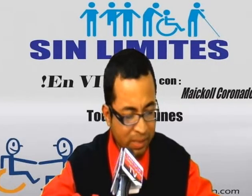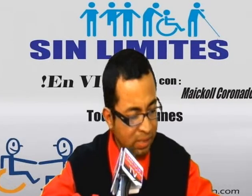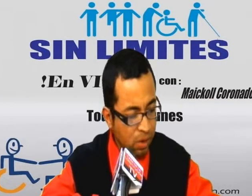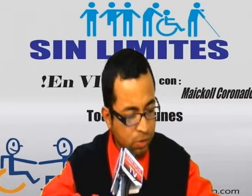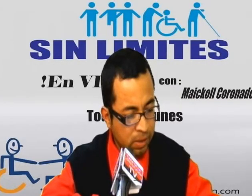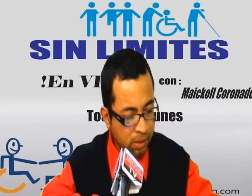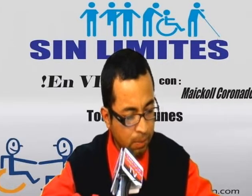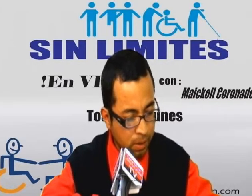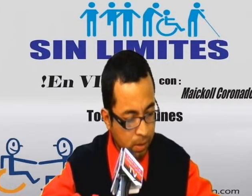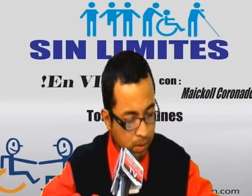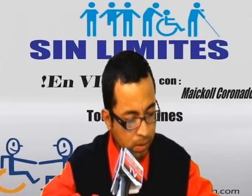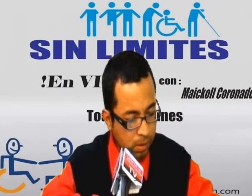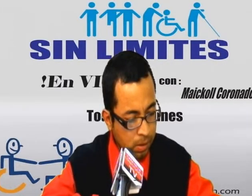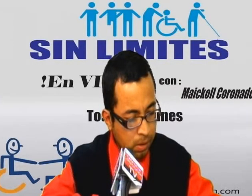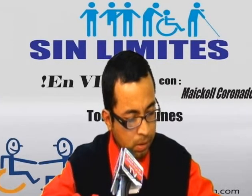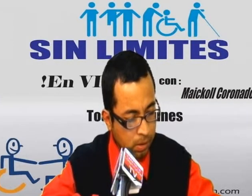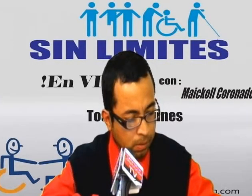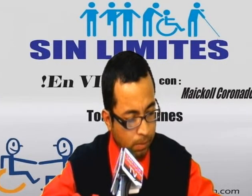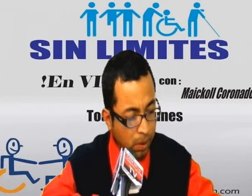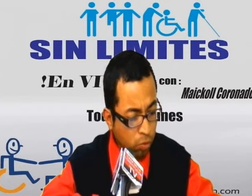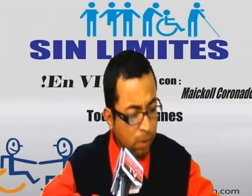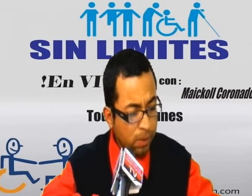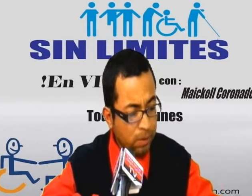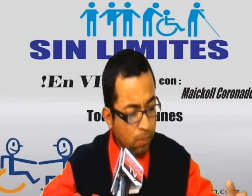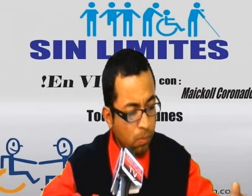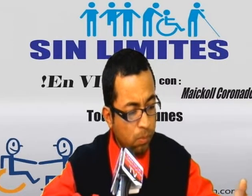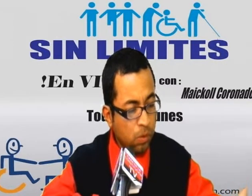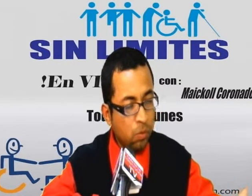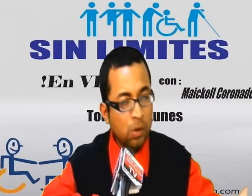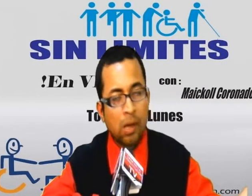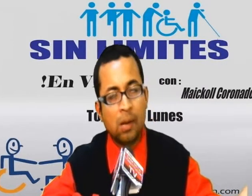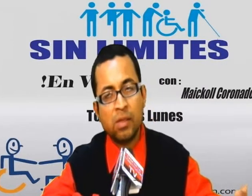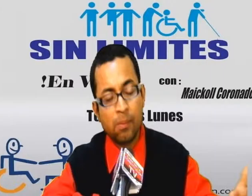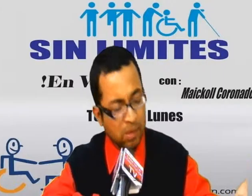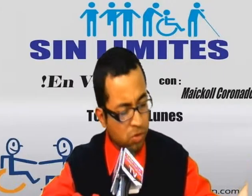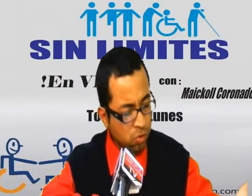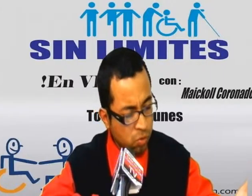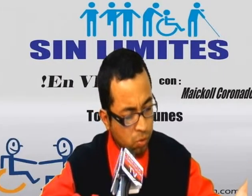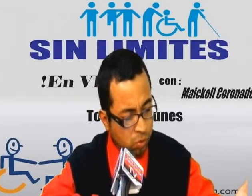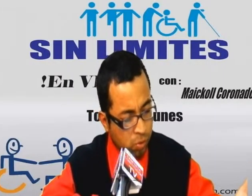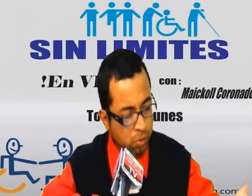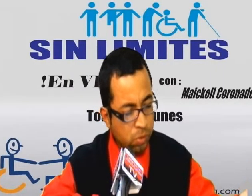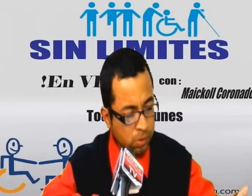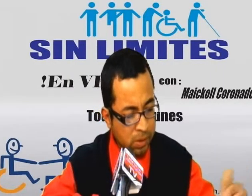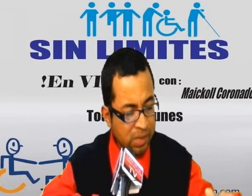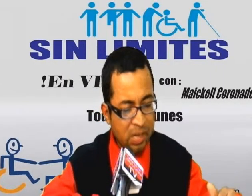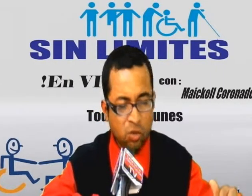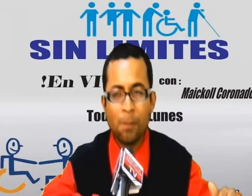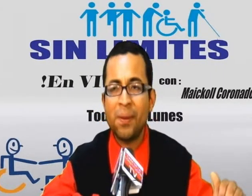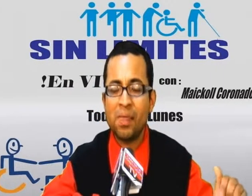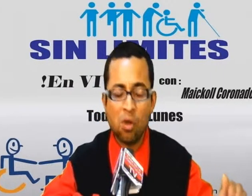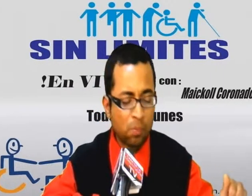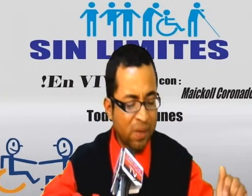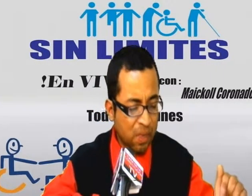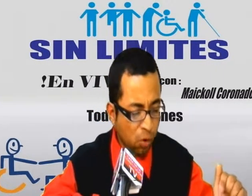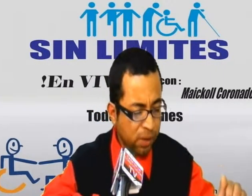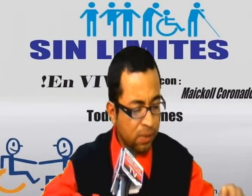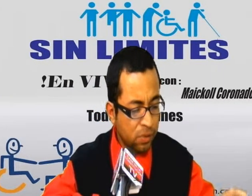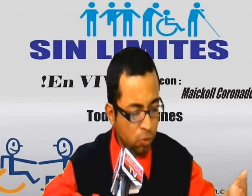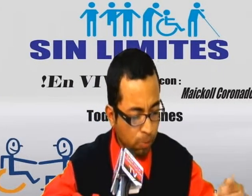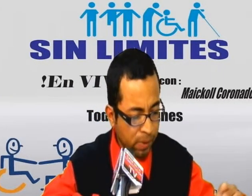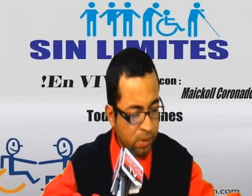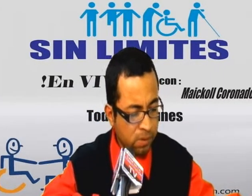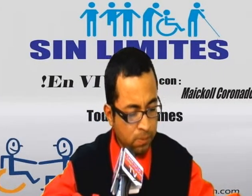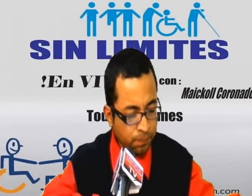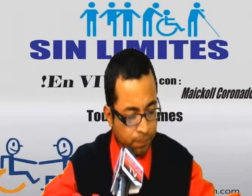estamos muy atrasados en el tema. Pero justamente, el viceministro de gestión pedagógica